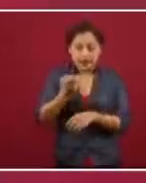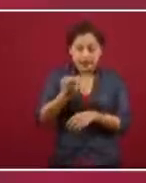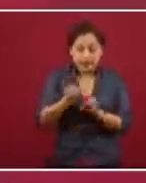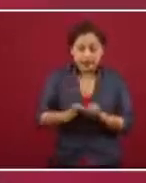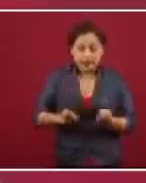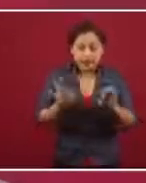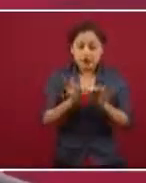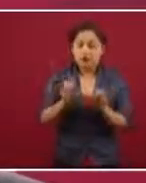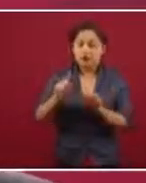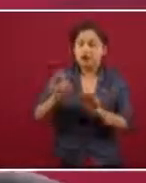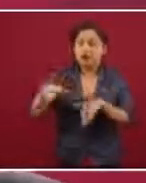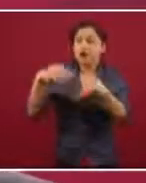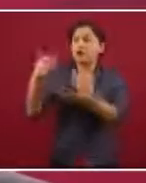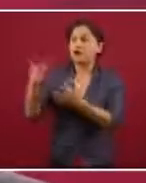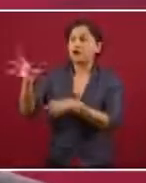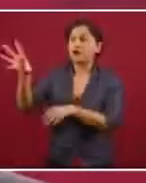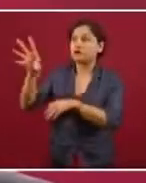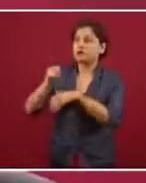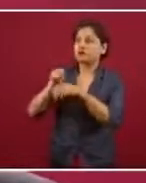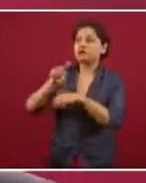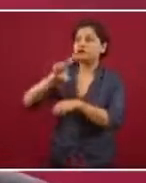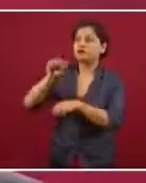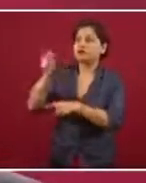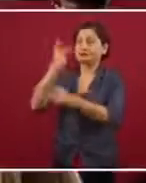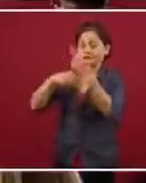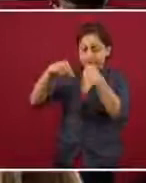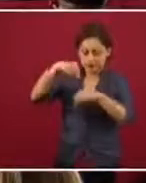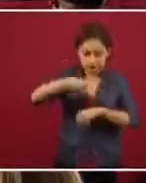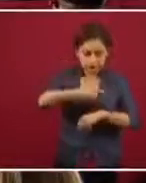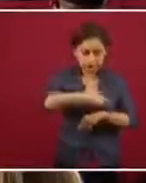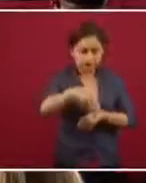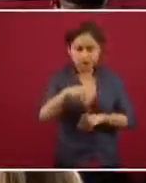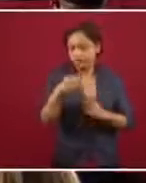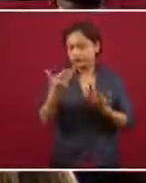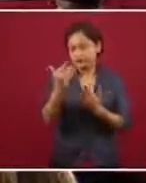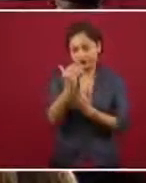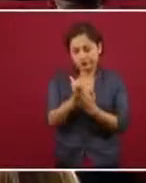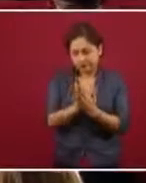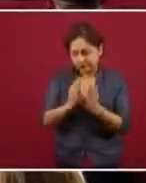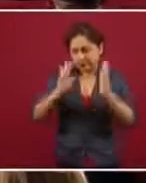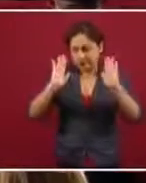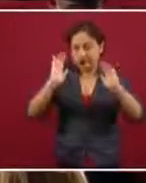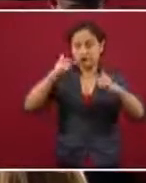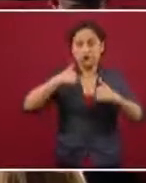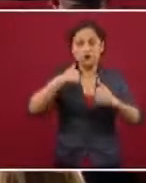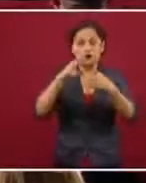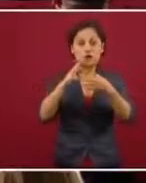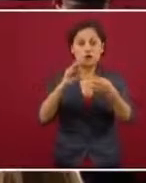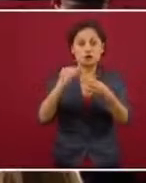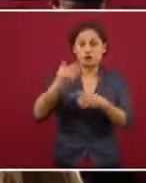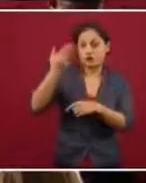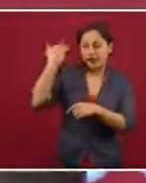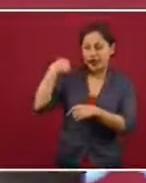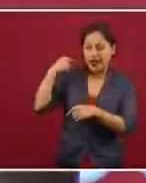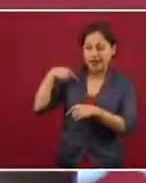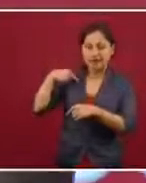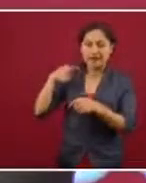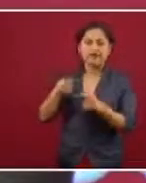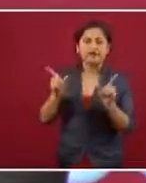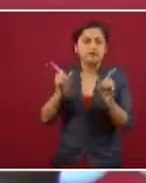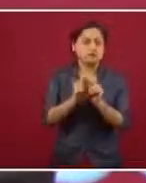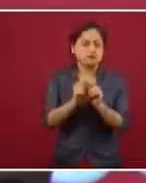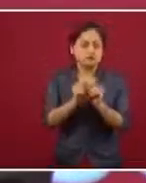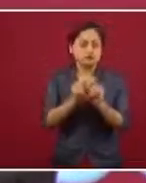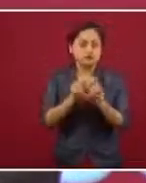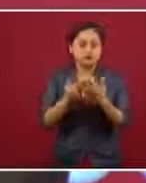caso importado. En estos escenarios, los retomo de manera muy breve, hemos dicho escenario 1 es la situación